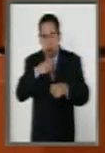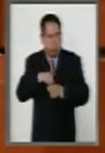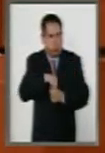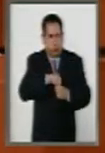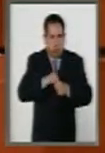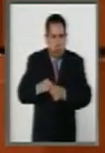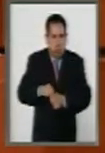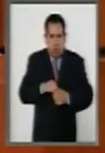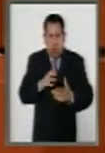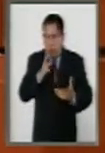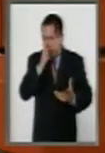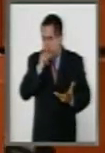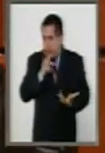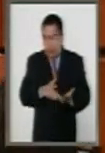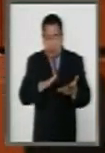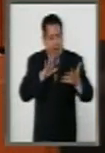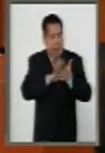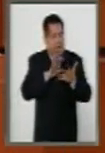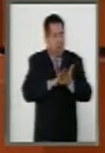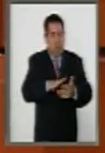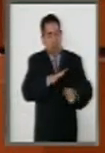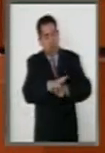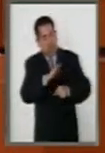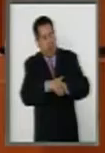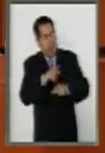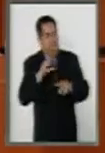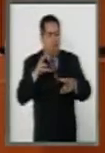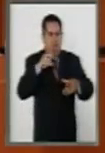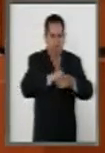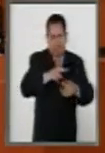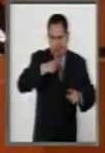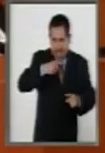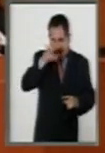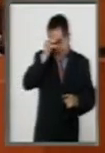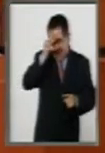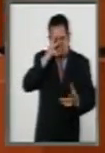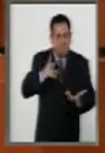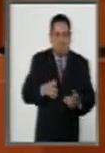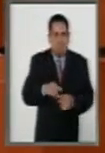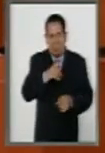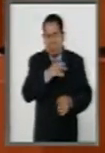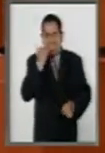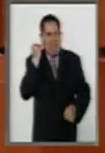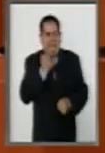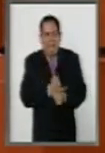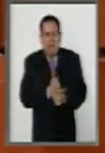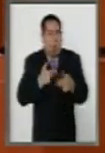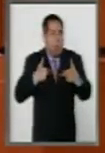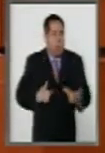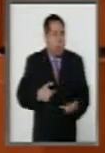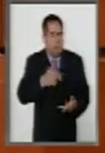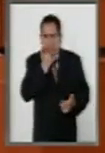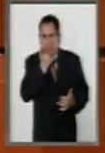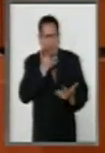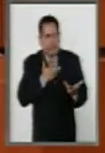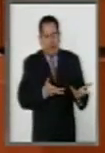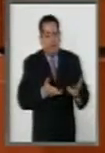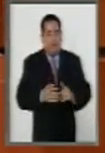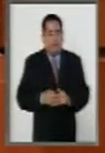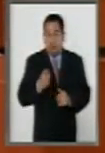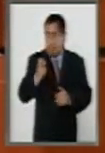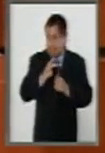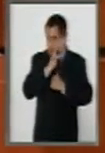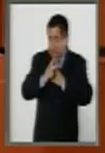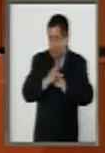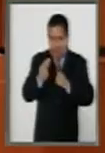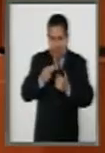las prisiones mexicanas sean centros de reclusión inhumanos. Por lo anterior, el país necesita no solo